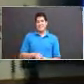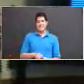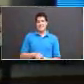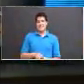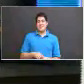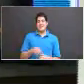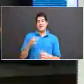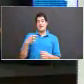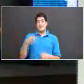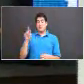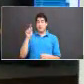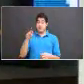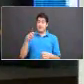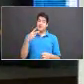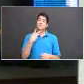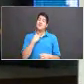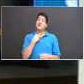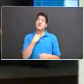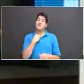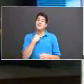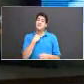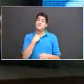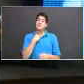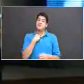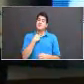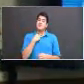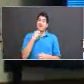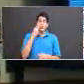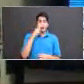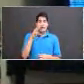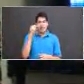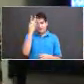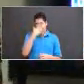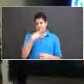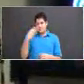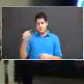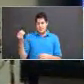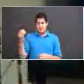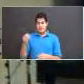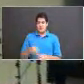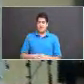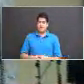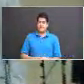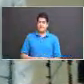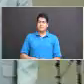¿Verdad que eso es peligroso? Vaya, ahora aplíquelo a lo espiritual.